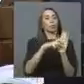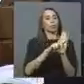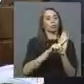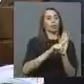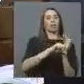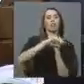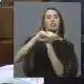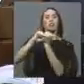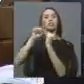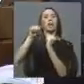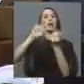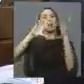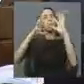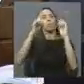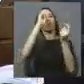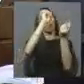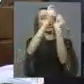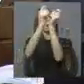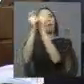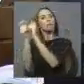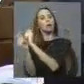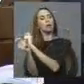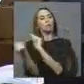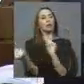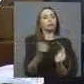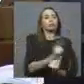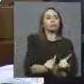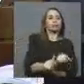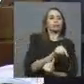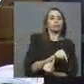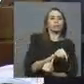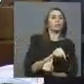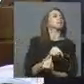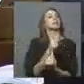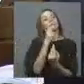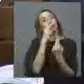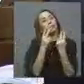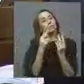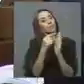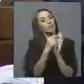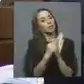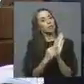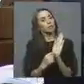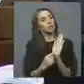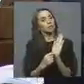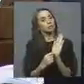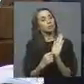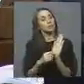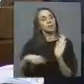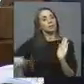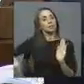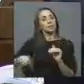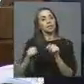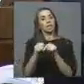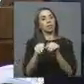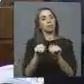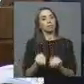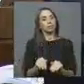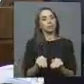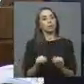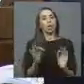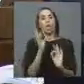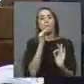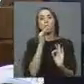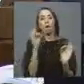está haciendo vamos a ver algunos aspectos que se mantuvieron en el Senado que no fueron